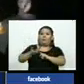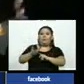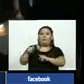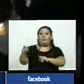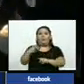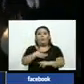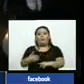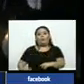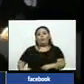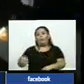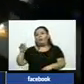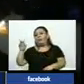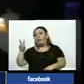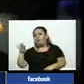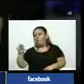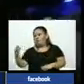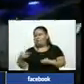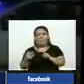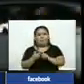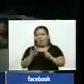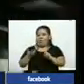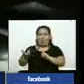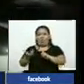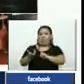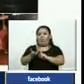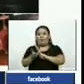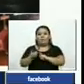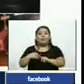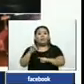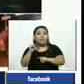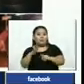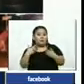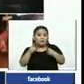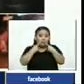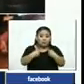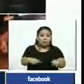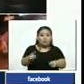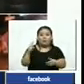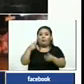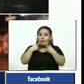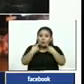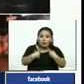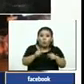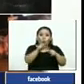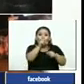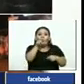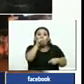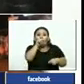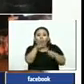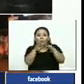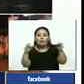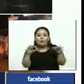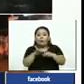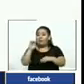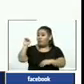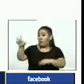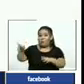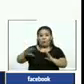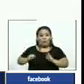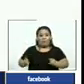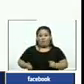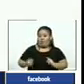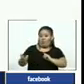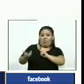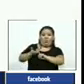del presidente Evo Morales que le impidieron la salida. Luego de hacer pública la denuncia a través de su cuenta de Twitter, acusó al gobierno por